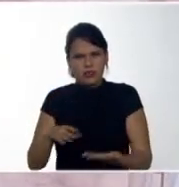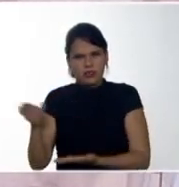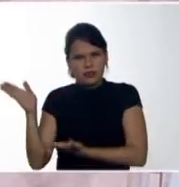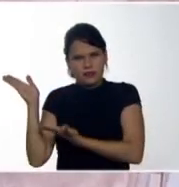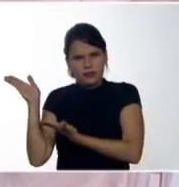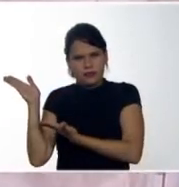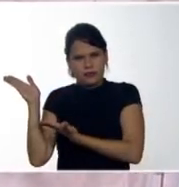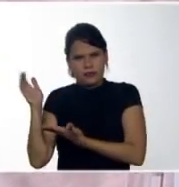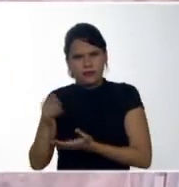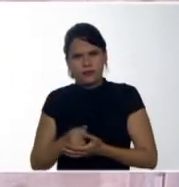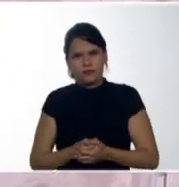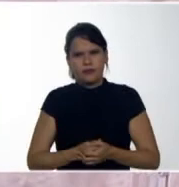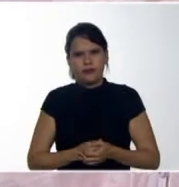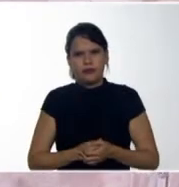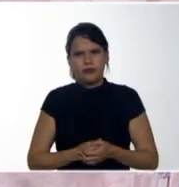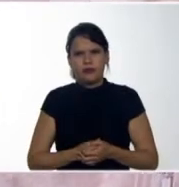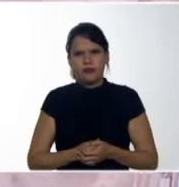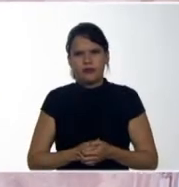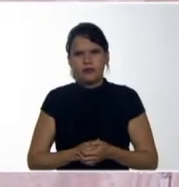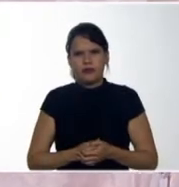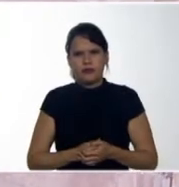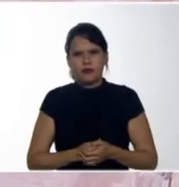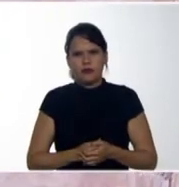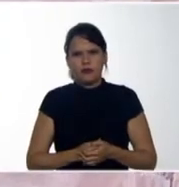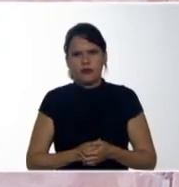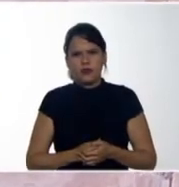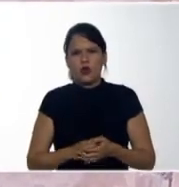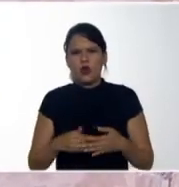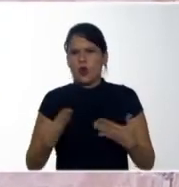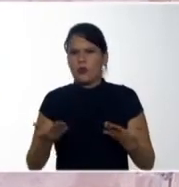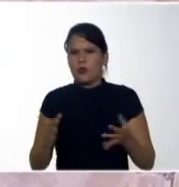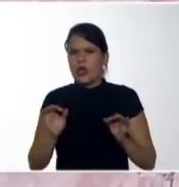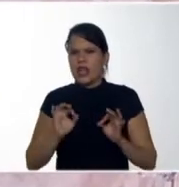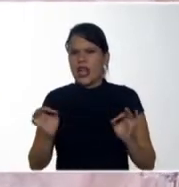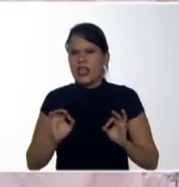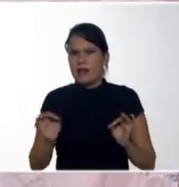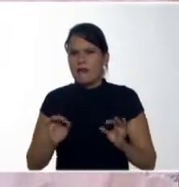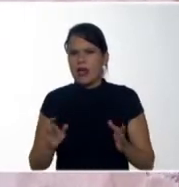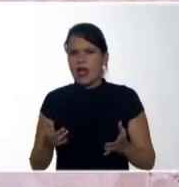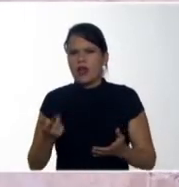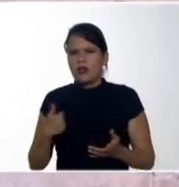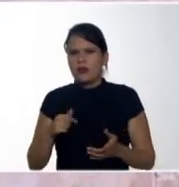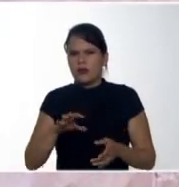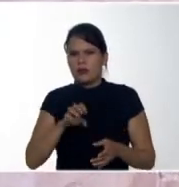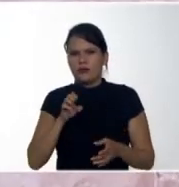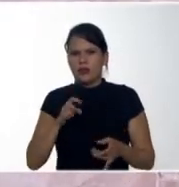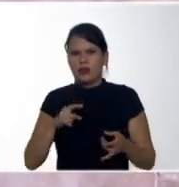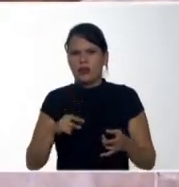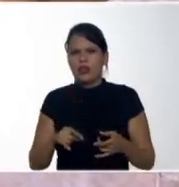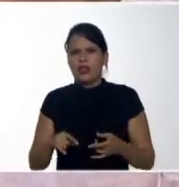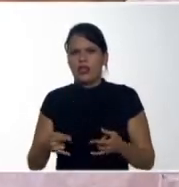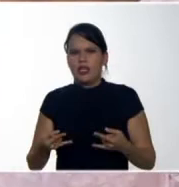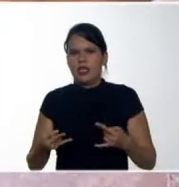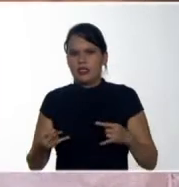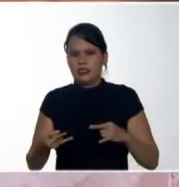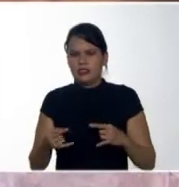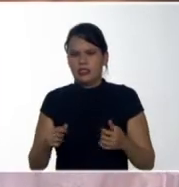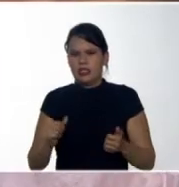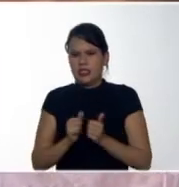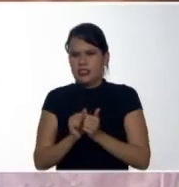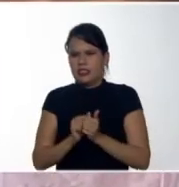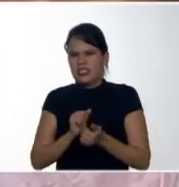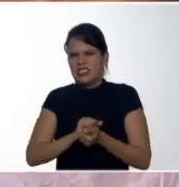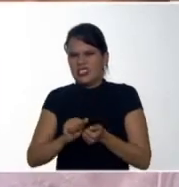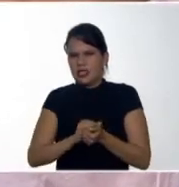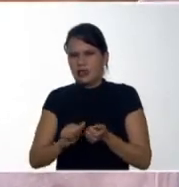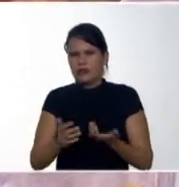¿Ven? ¡Wow! ¿Cómo solamente obtenemos la limadura? Parecieran efectos Bien.